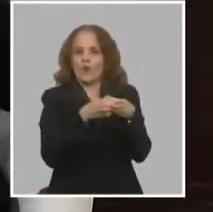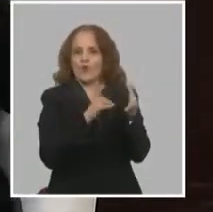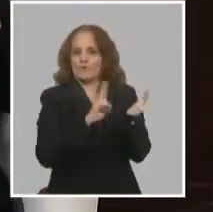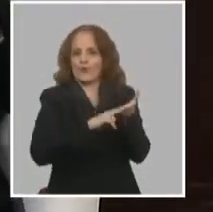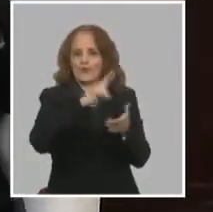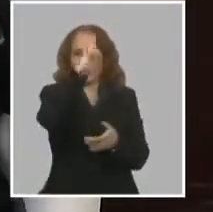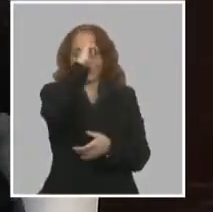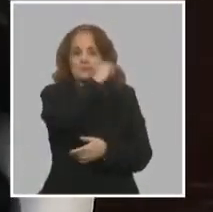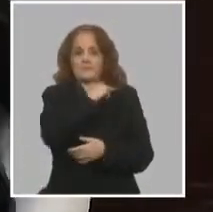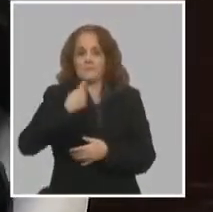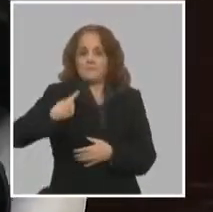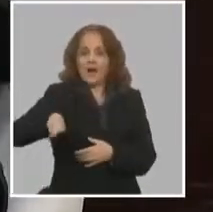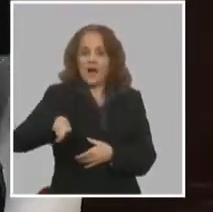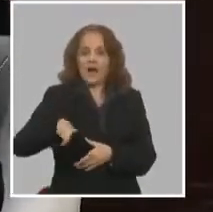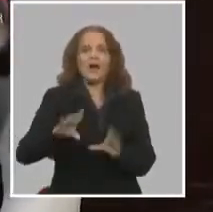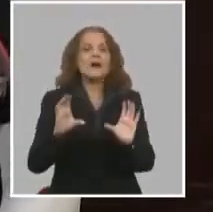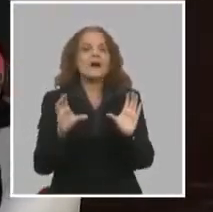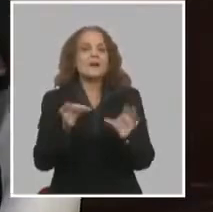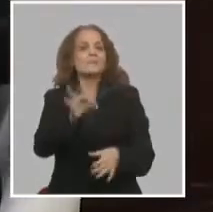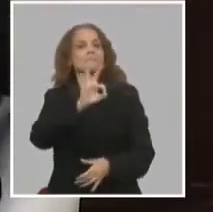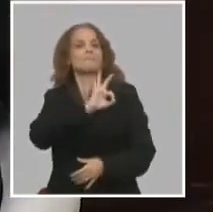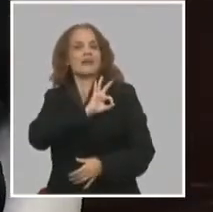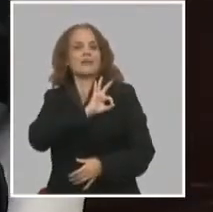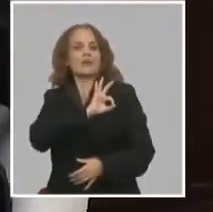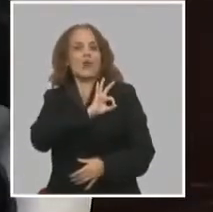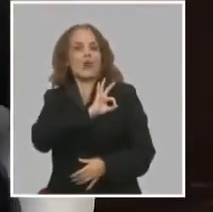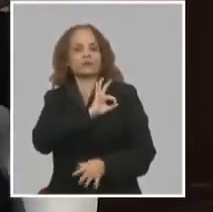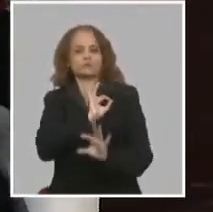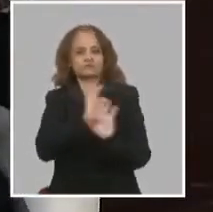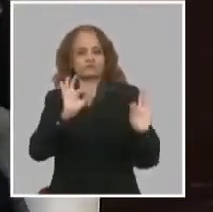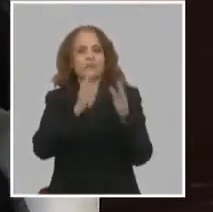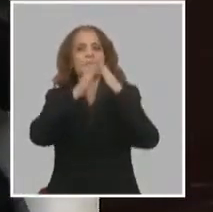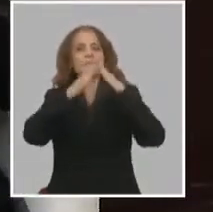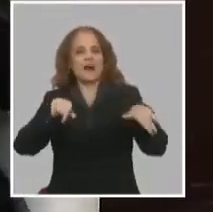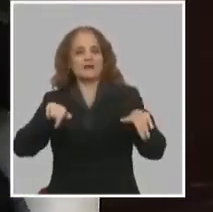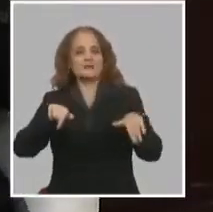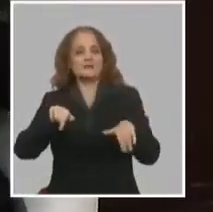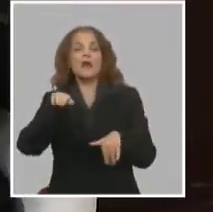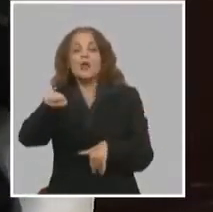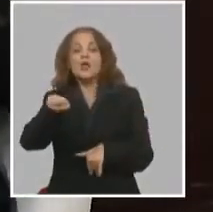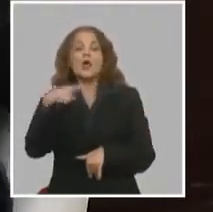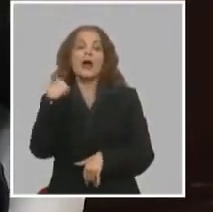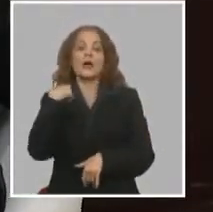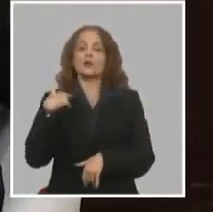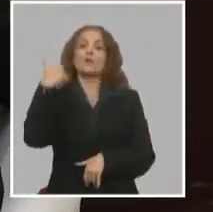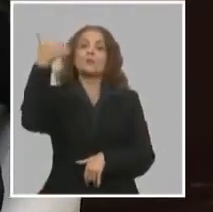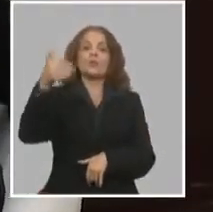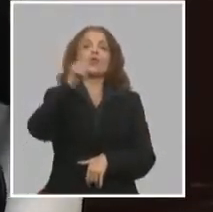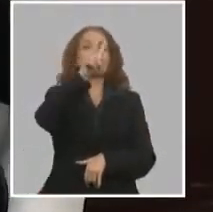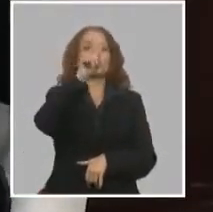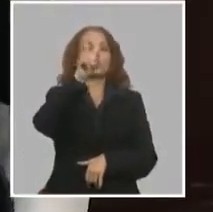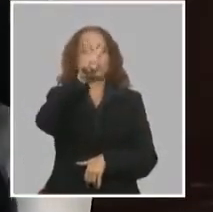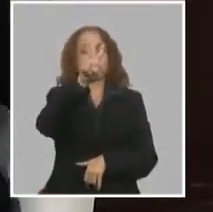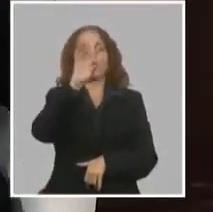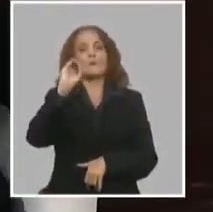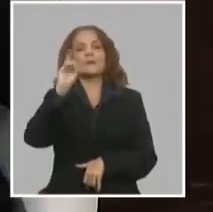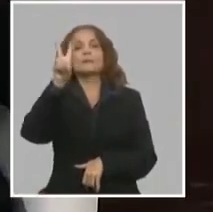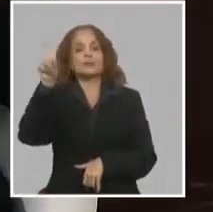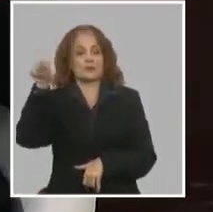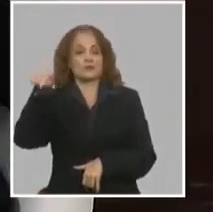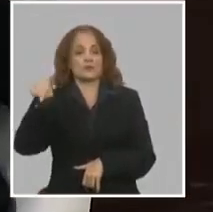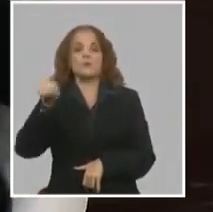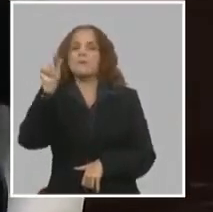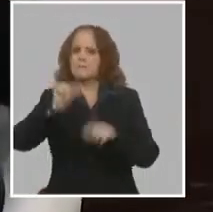Paz 2021, campaña que comienza prácticamente ahora, pero que ya tiene el respaldo de grandes personalidades en